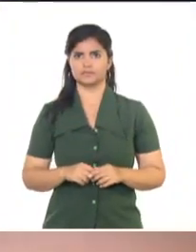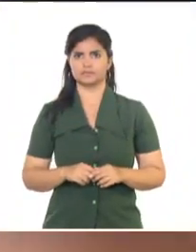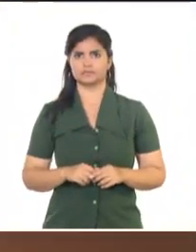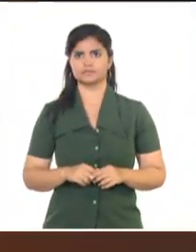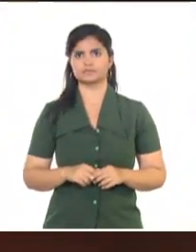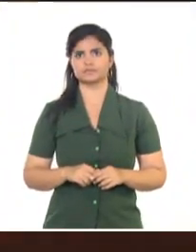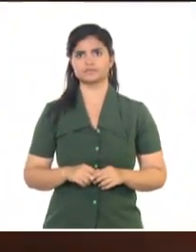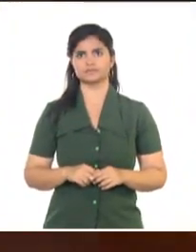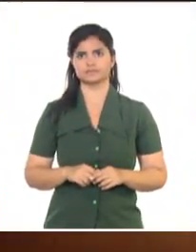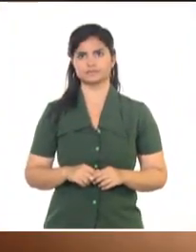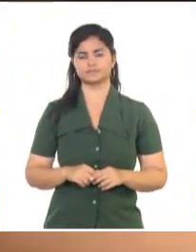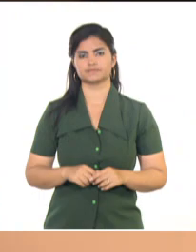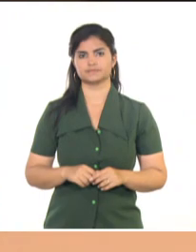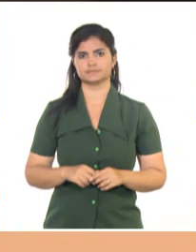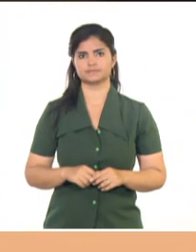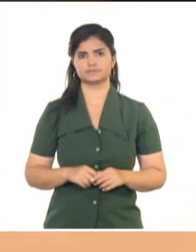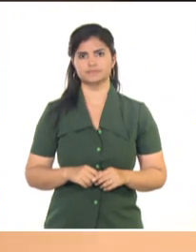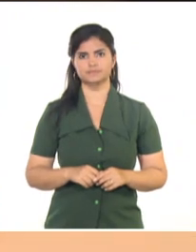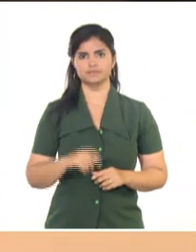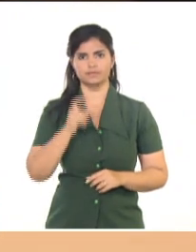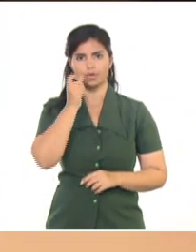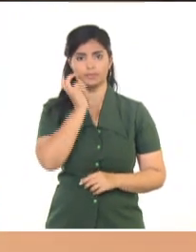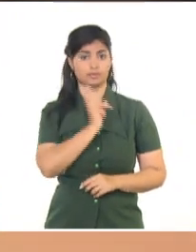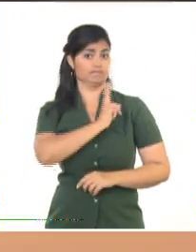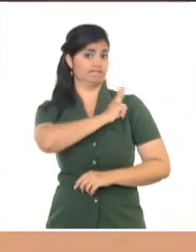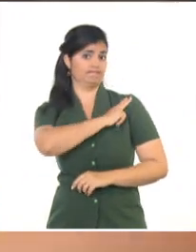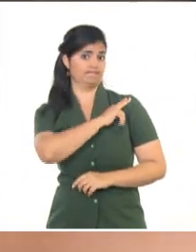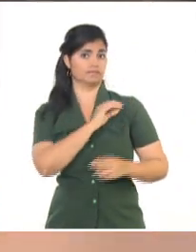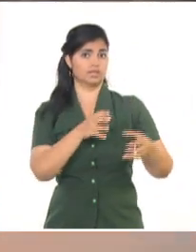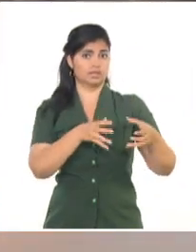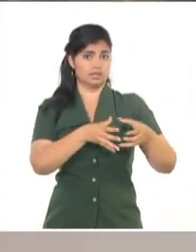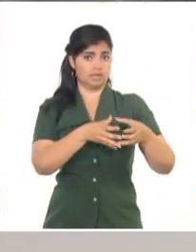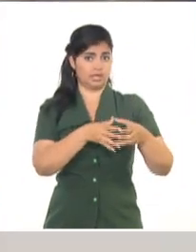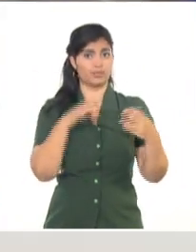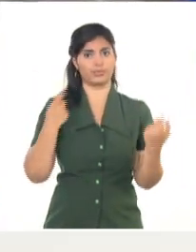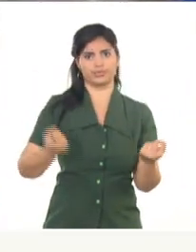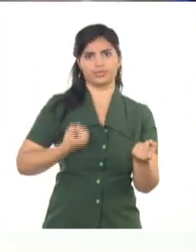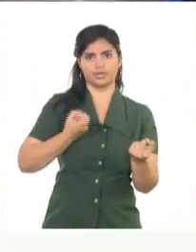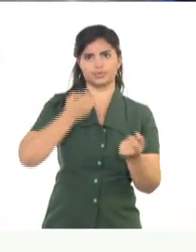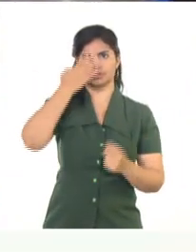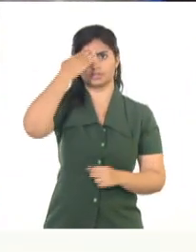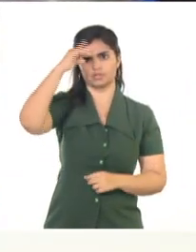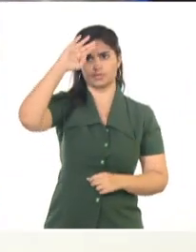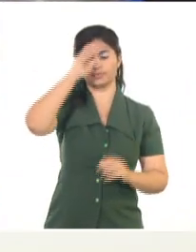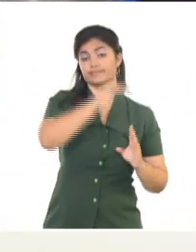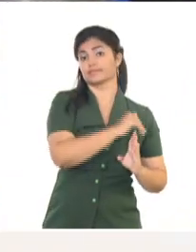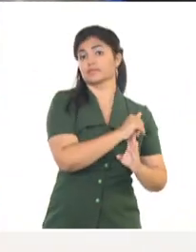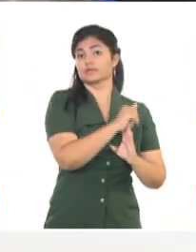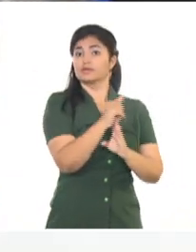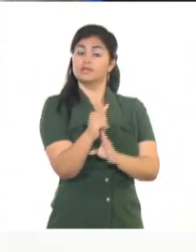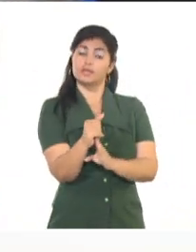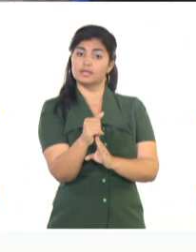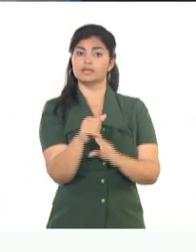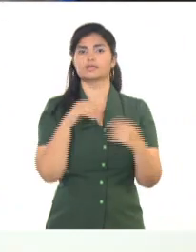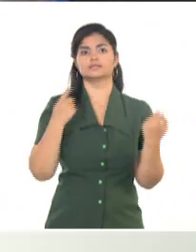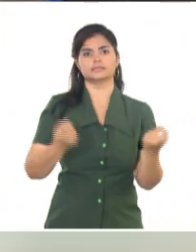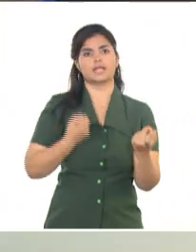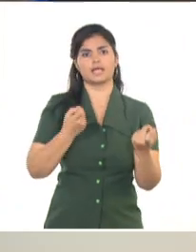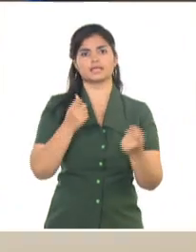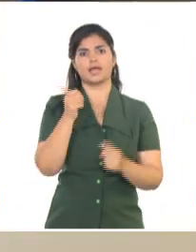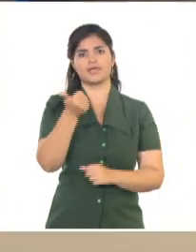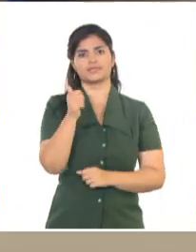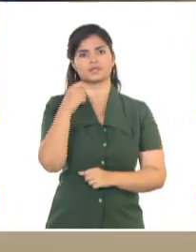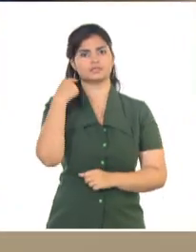Ignacio Agramonte y Loynaz, mayor general del Ejército Libertador Cubano, fue uno de los líderes más sobresalientes de la Guerra de los 10 años